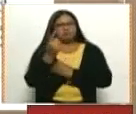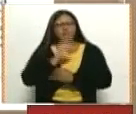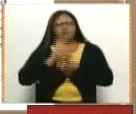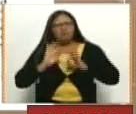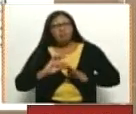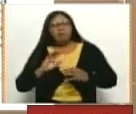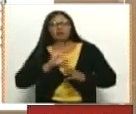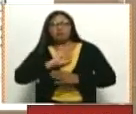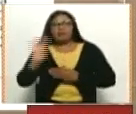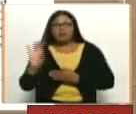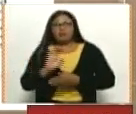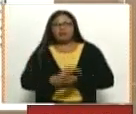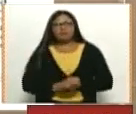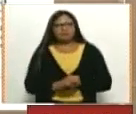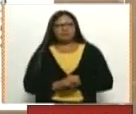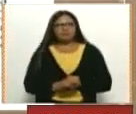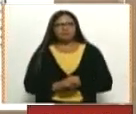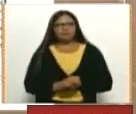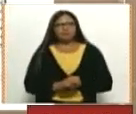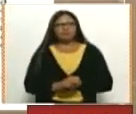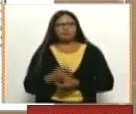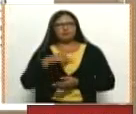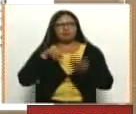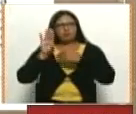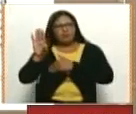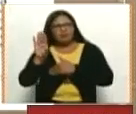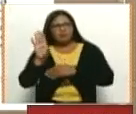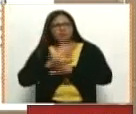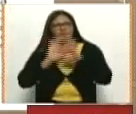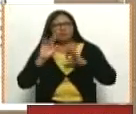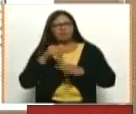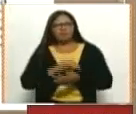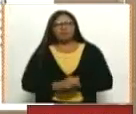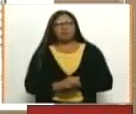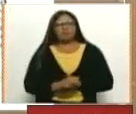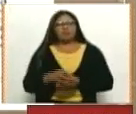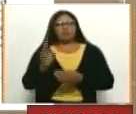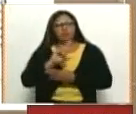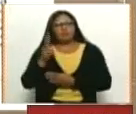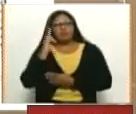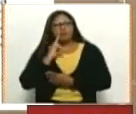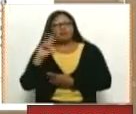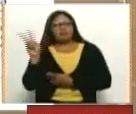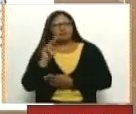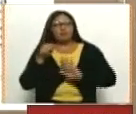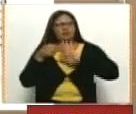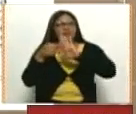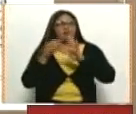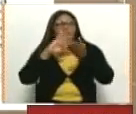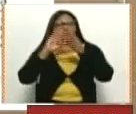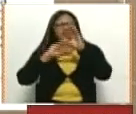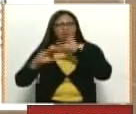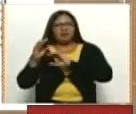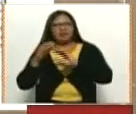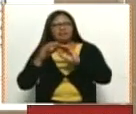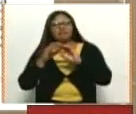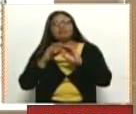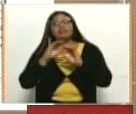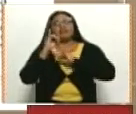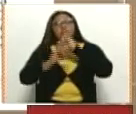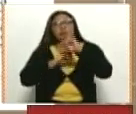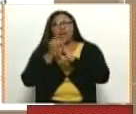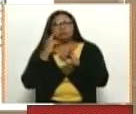autodeterminación y soberanía de nuestro país. Venezuela manifiesta a la comunidad internacional que solo se podrá avanzar